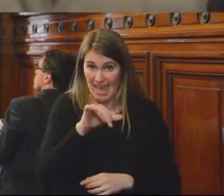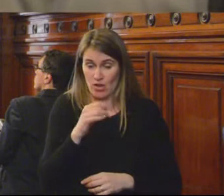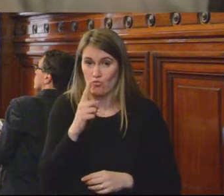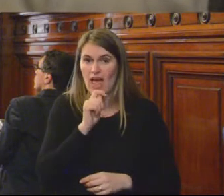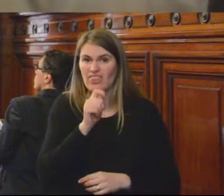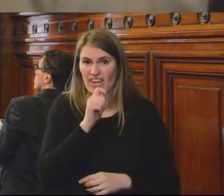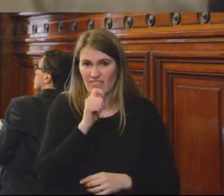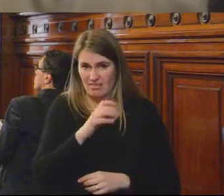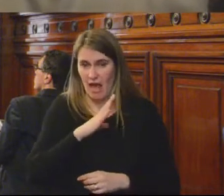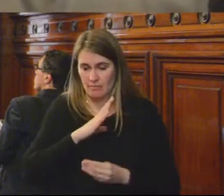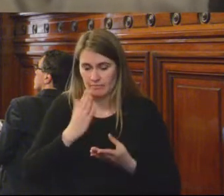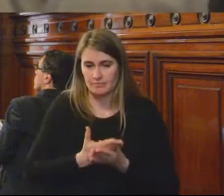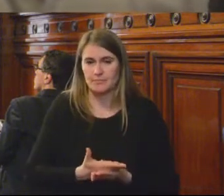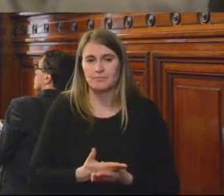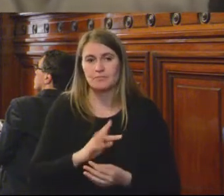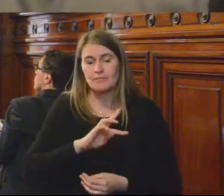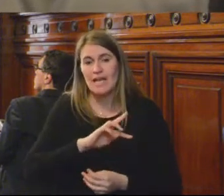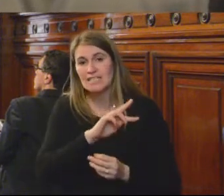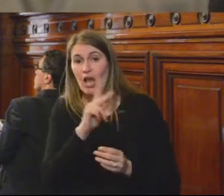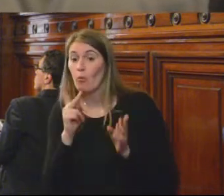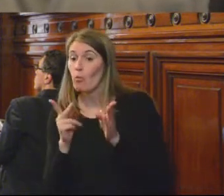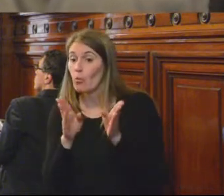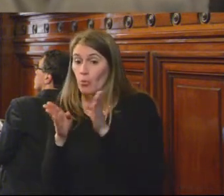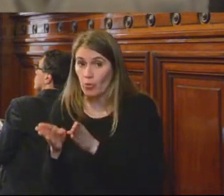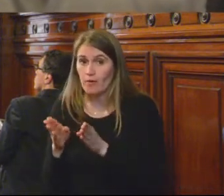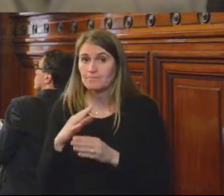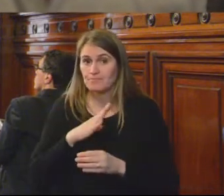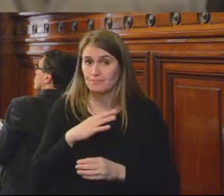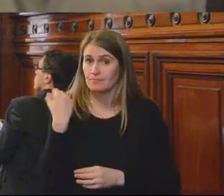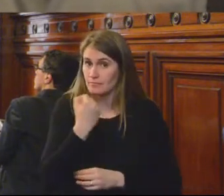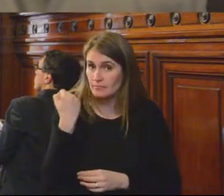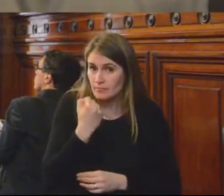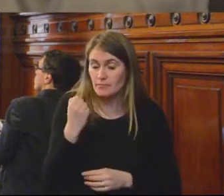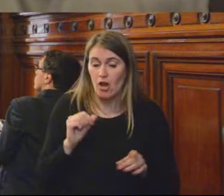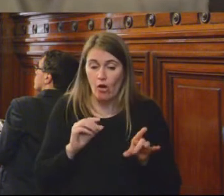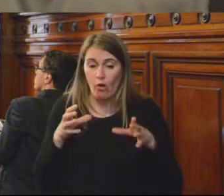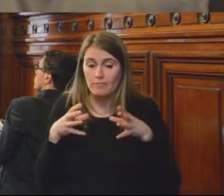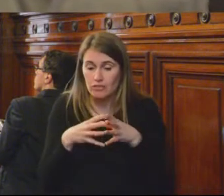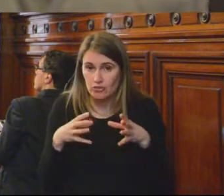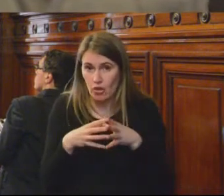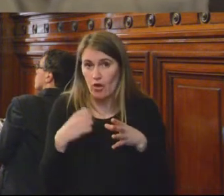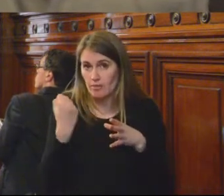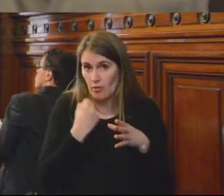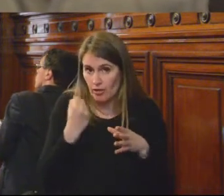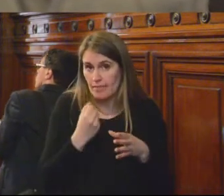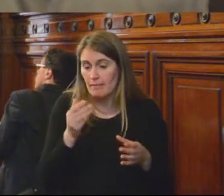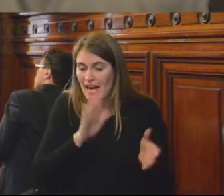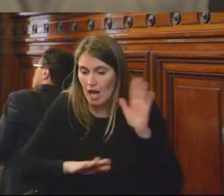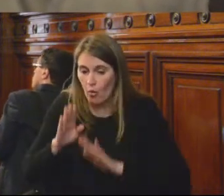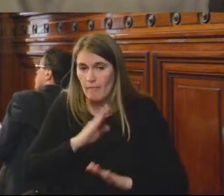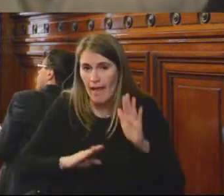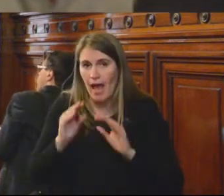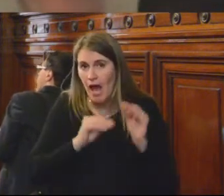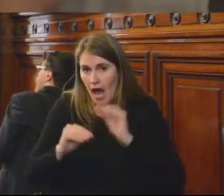buscar. En segundo lugar, recalcar el importante papel de la Comisión en el proceso de recuperación de la democracia en Venezuela. En